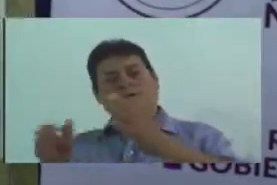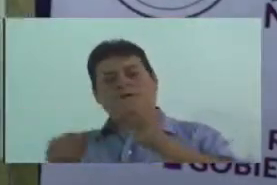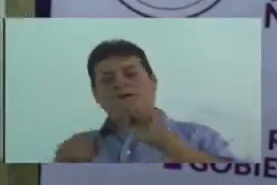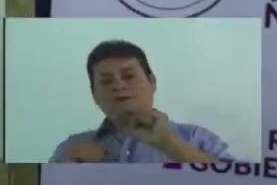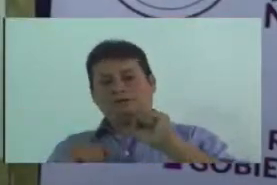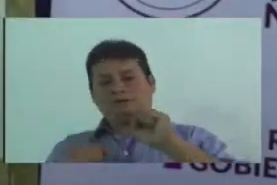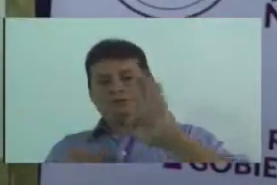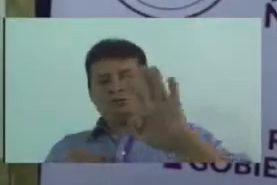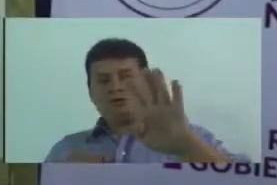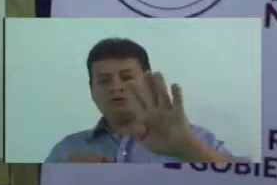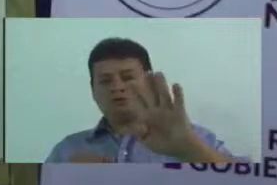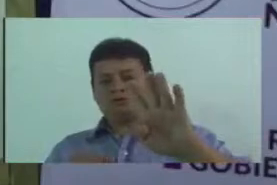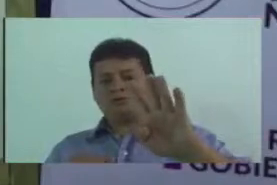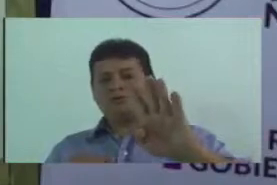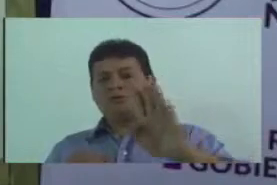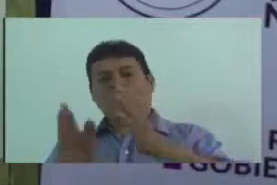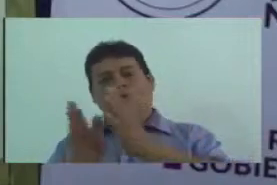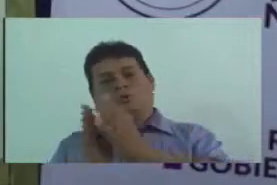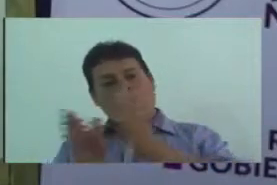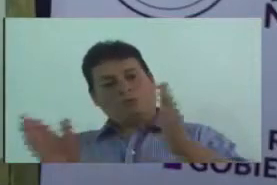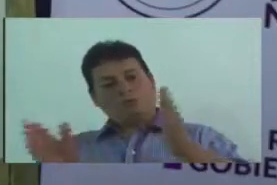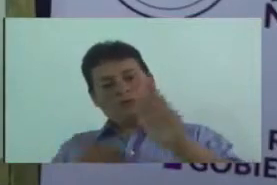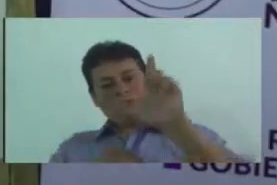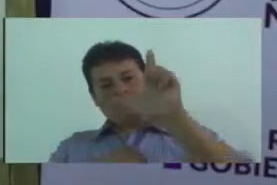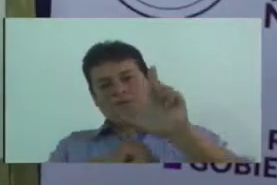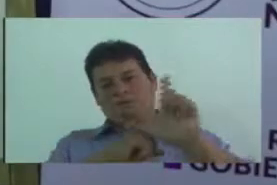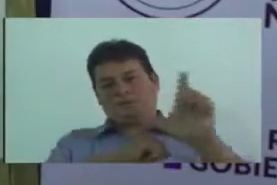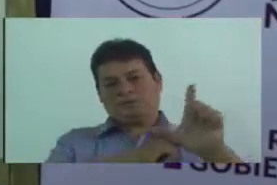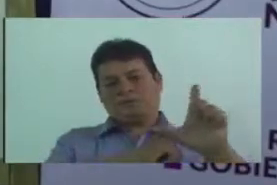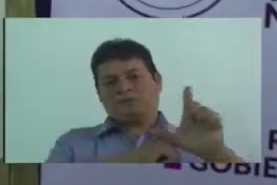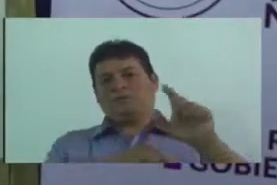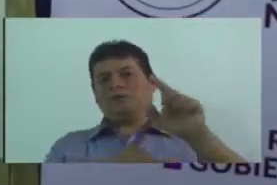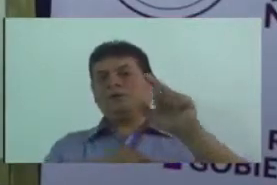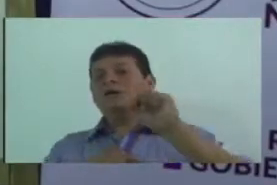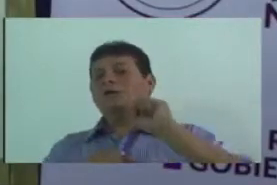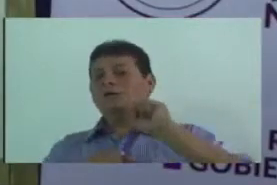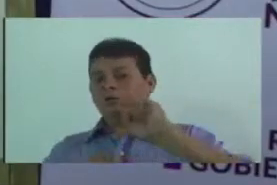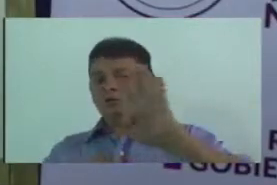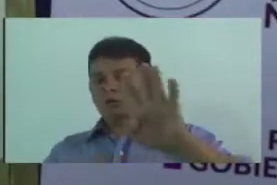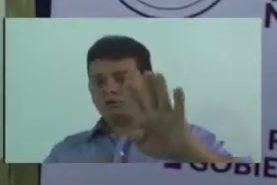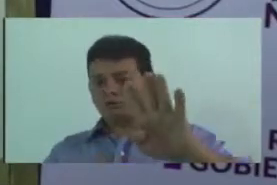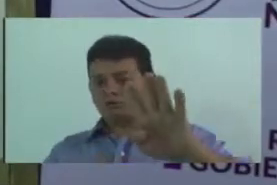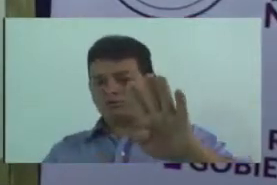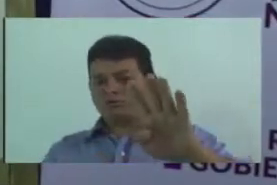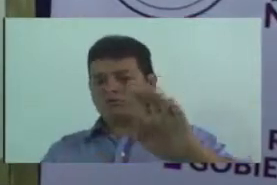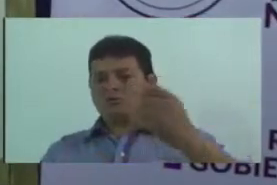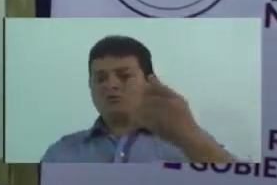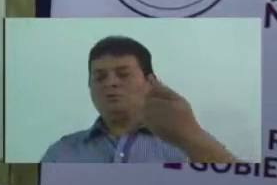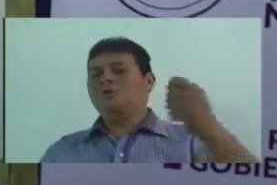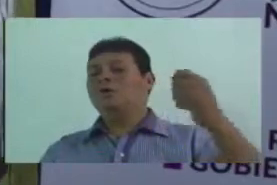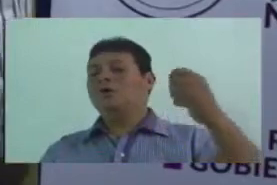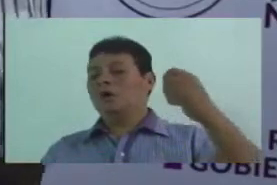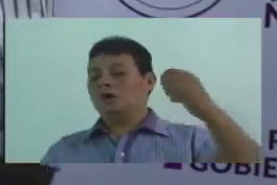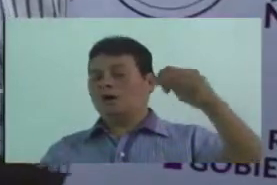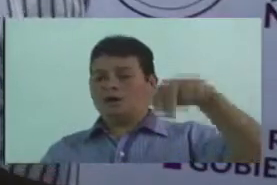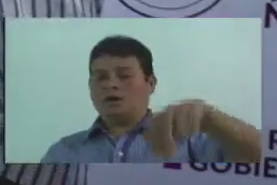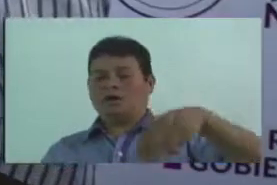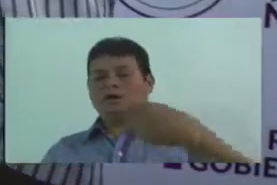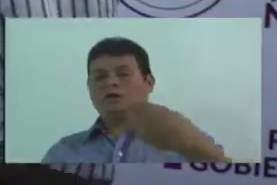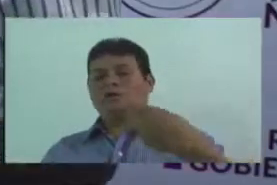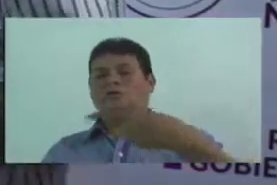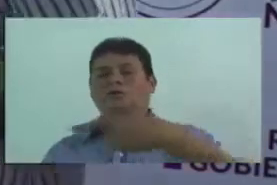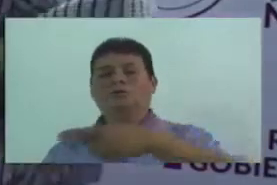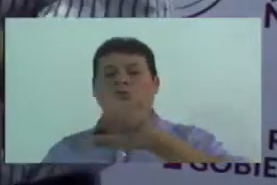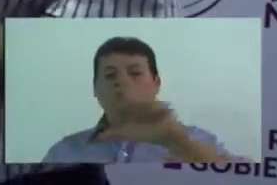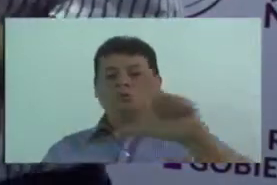iguales, obtenemos que en cada parte tenemos cuatro ángulos rectos, es decir, cuatro ángulos de 90 grados. Muy